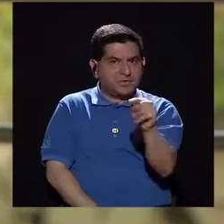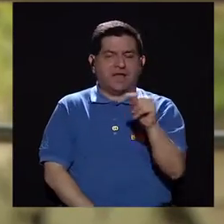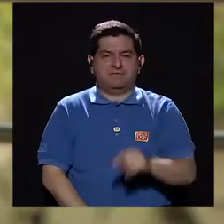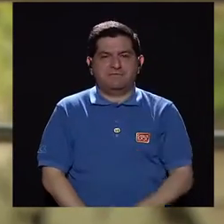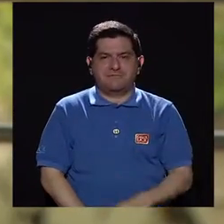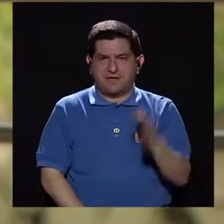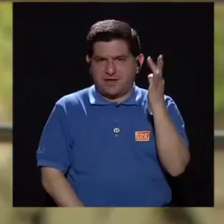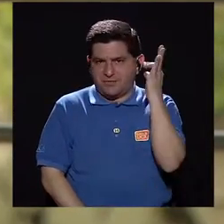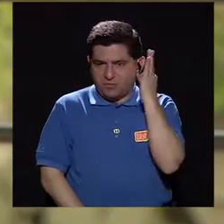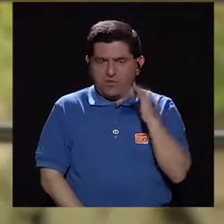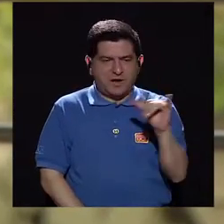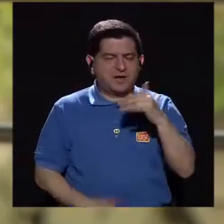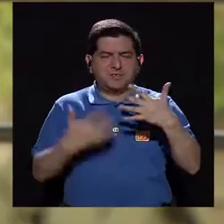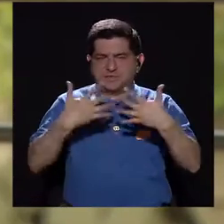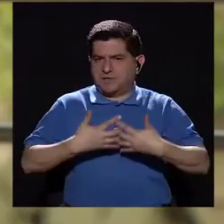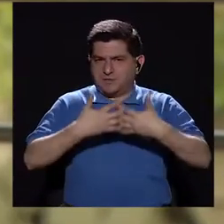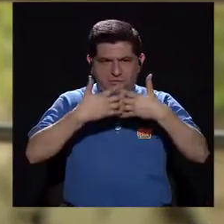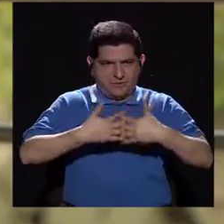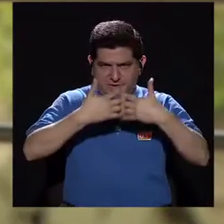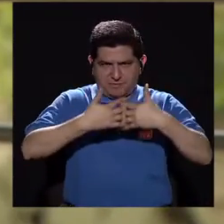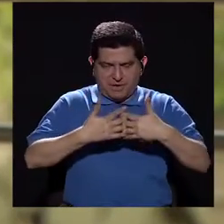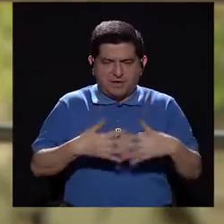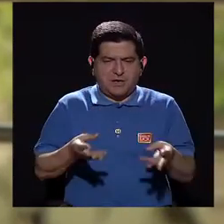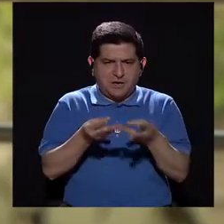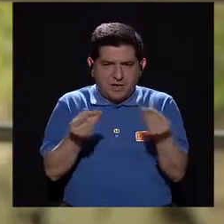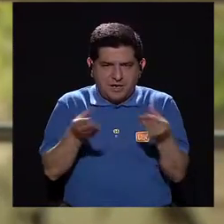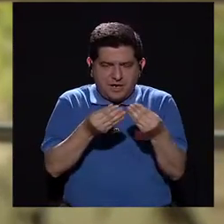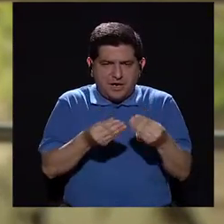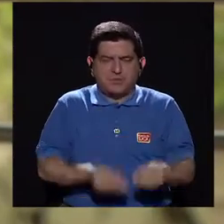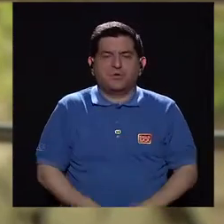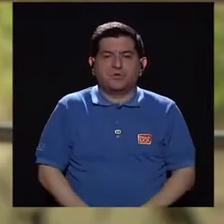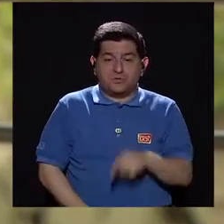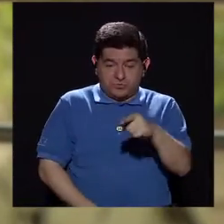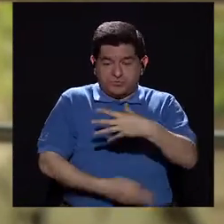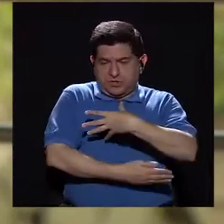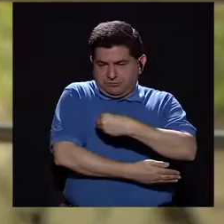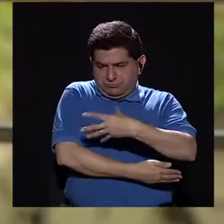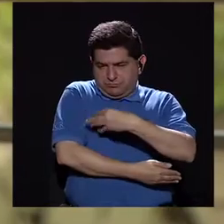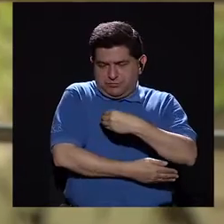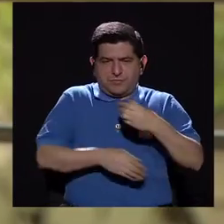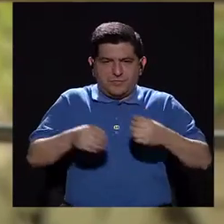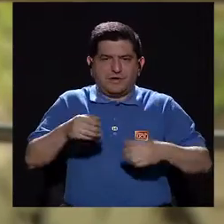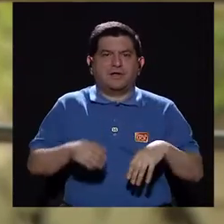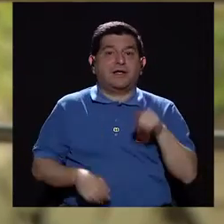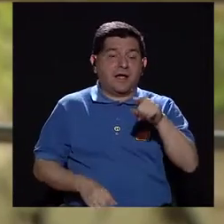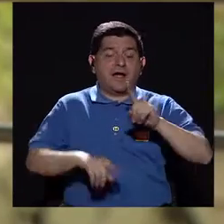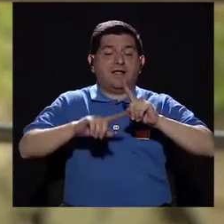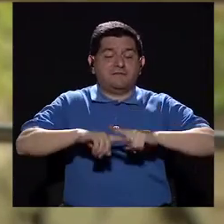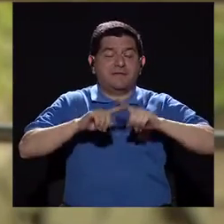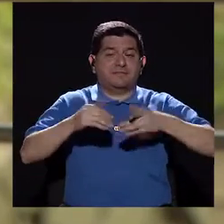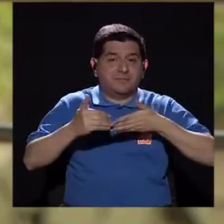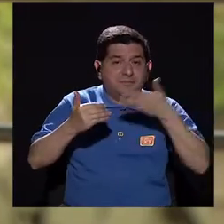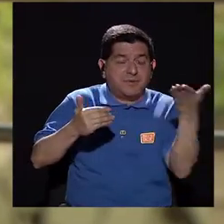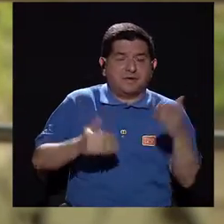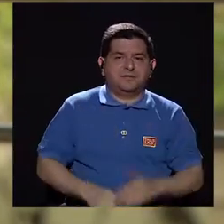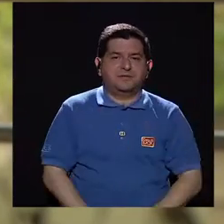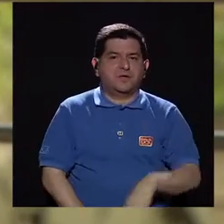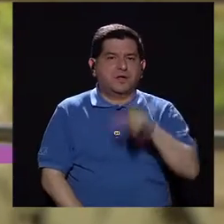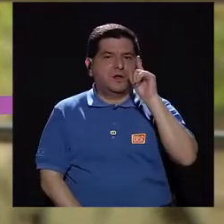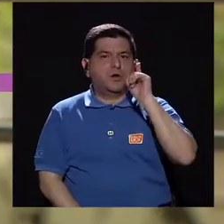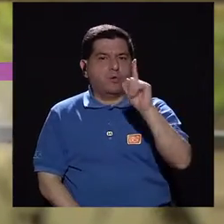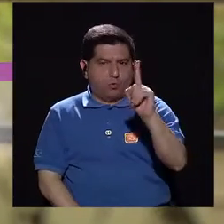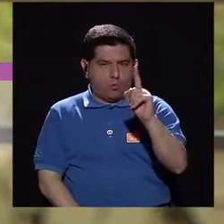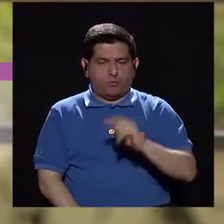pregunta. Las mujeres somos una maquinita, por decirlo así, de productora de leche, y esa producción está mediada por muchos